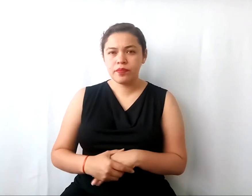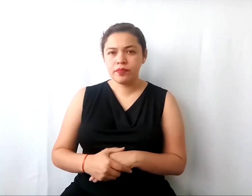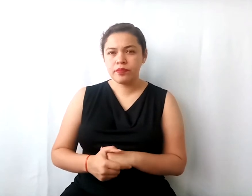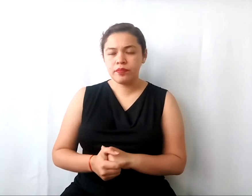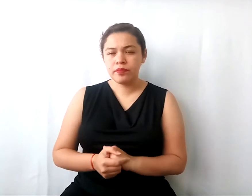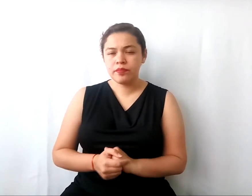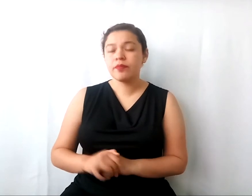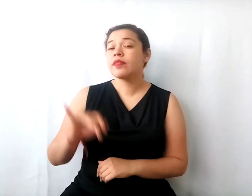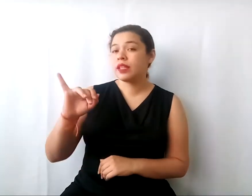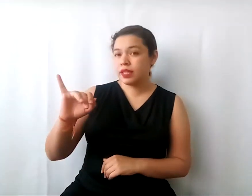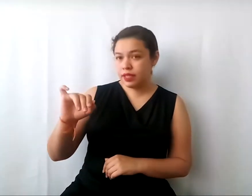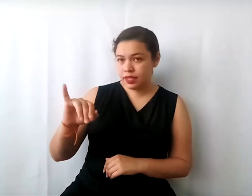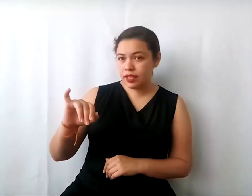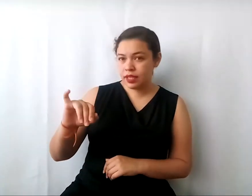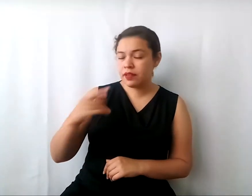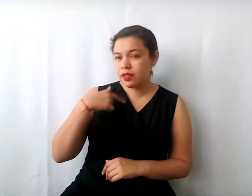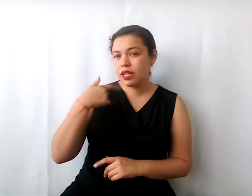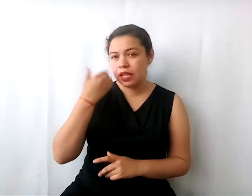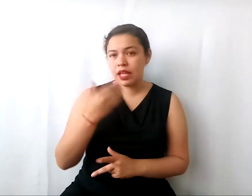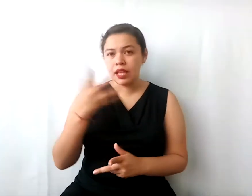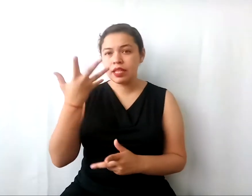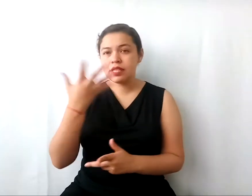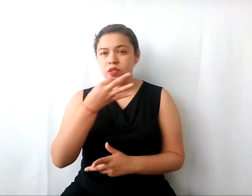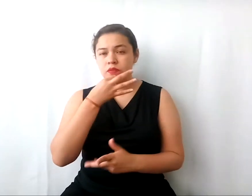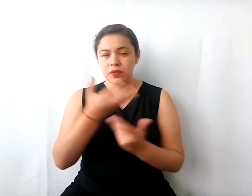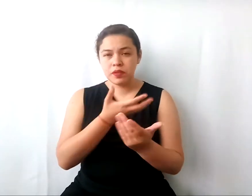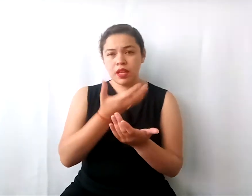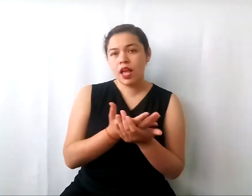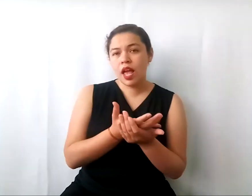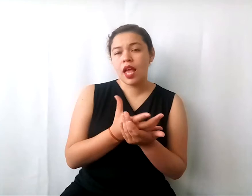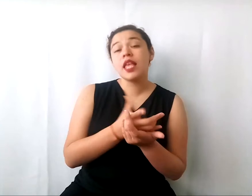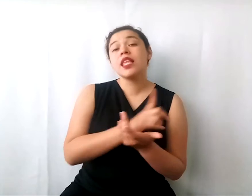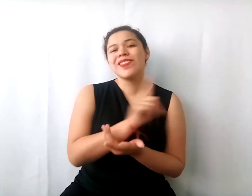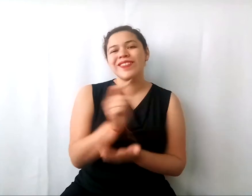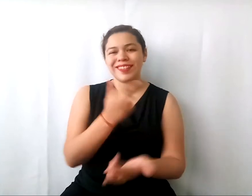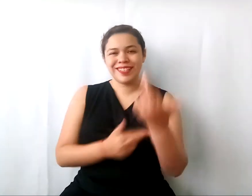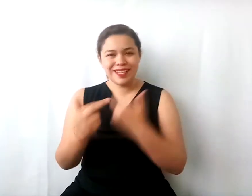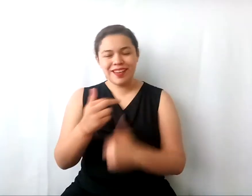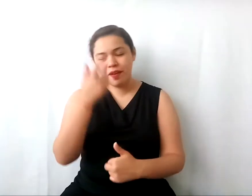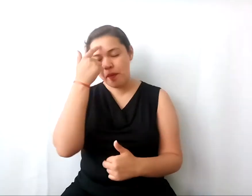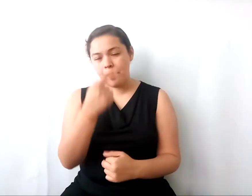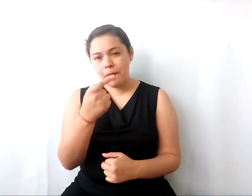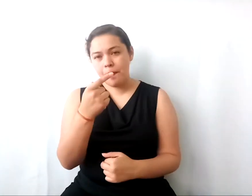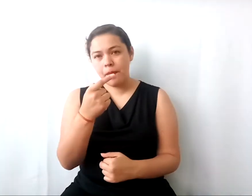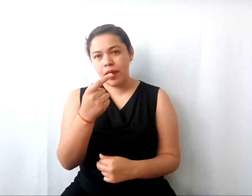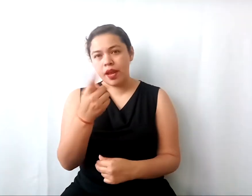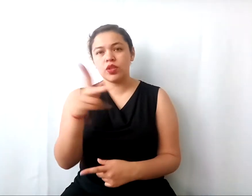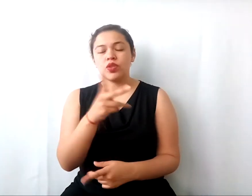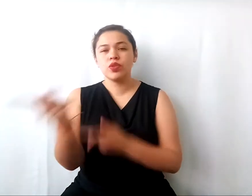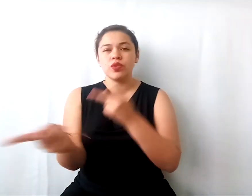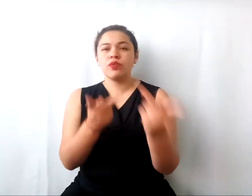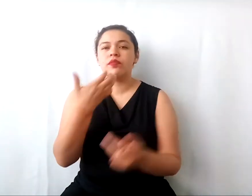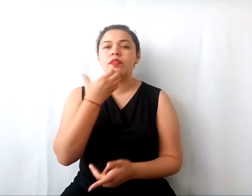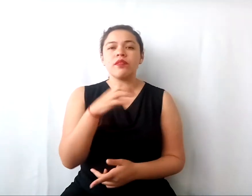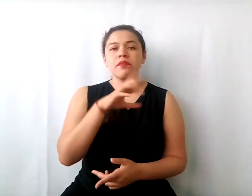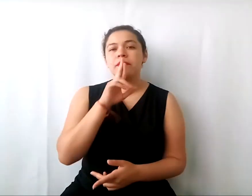Así es, si gustan, vamos a tomar un receso de 5 minutos y regresamos para dar solución a sus preguntas y comentarios.